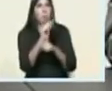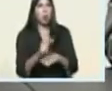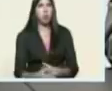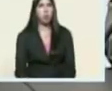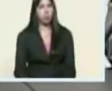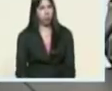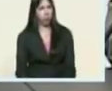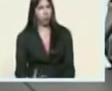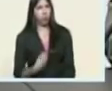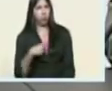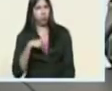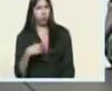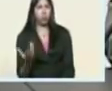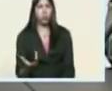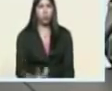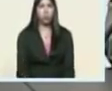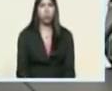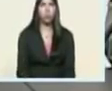Despreciándolo.